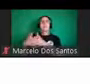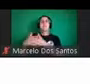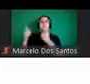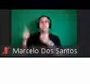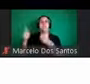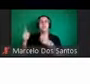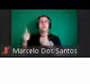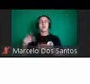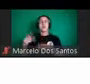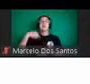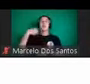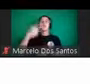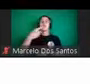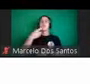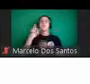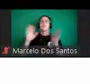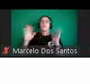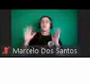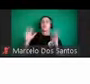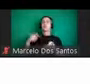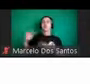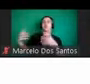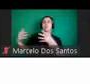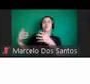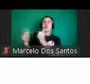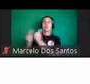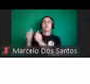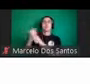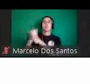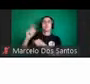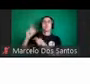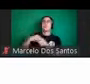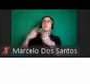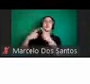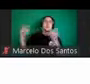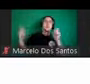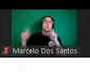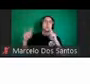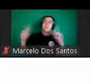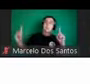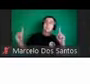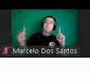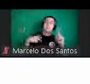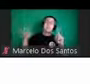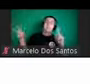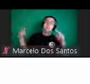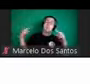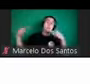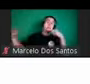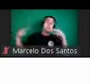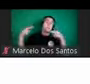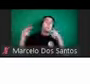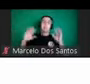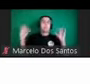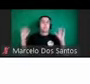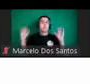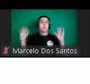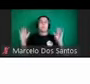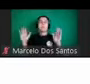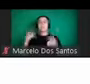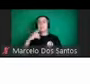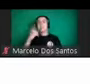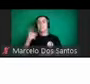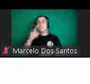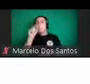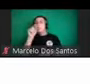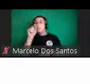otros conocidos. Un 11% nos mencionaron que tenía personas con discapacidad a su cargo y un porcentaje pequeño que